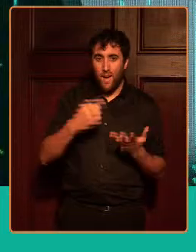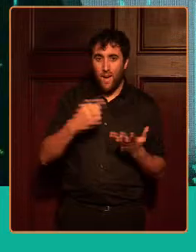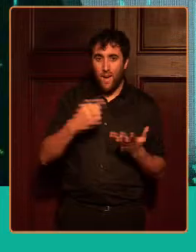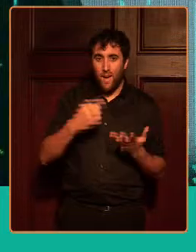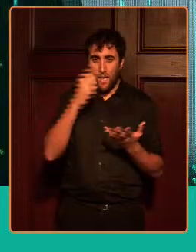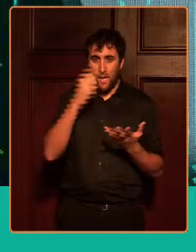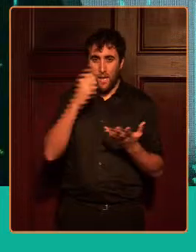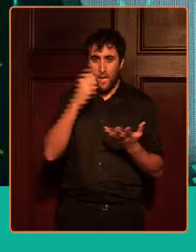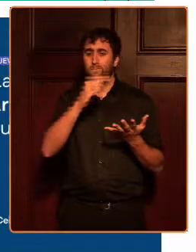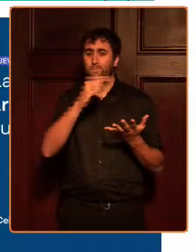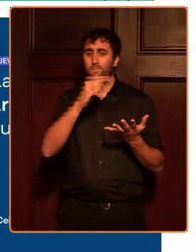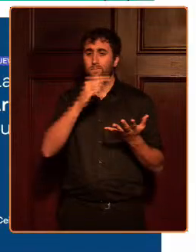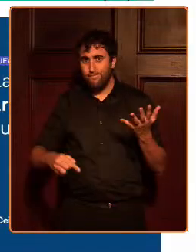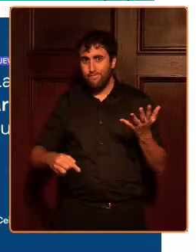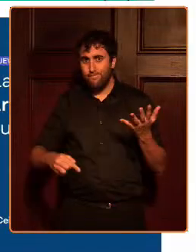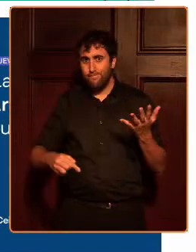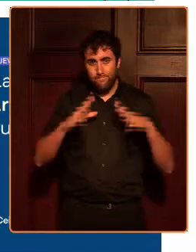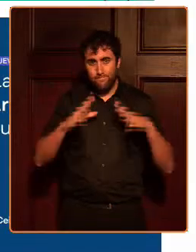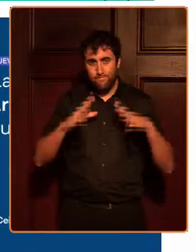disponibilización y el escalamiento.